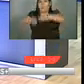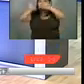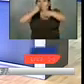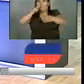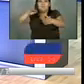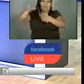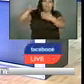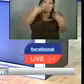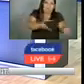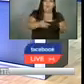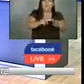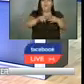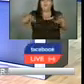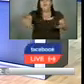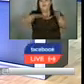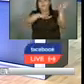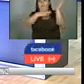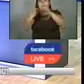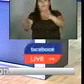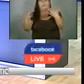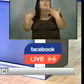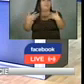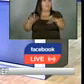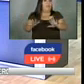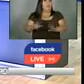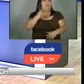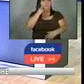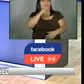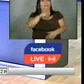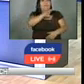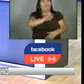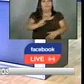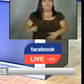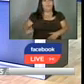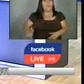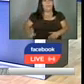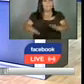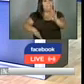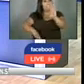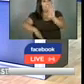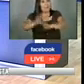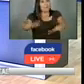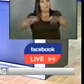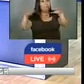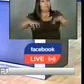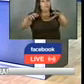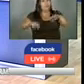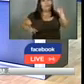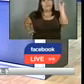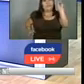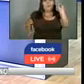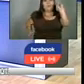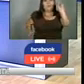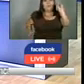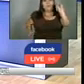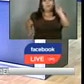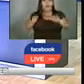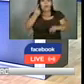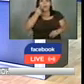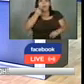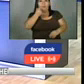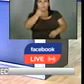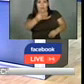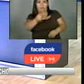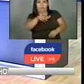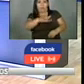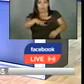tras esta fuerte tormenta que ha afectado a parte del territorio nacional, pero especialmente al Gran San Salvador, a donde ha dejado, al área del Gran